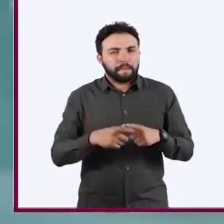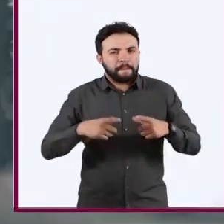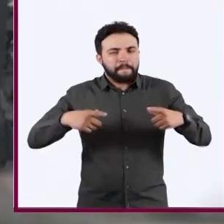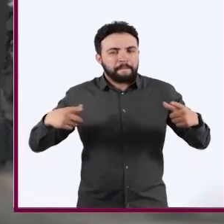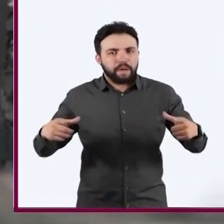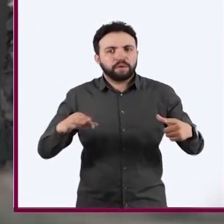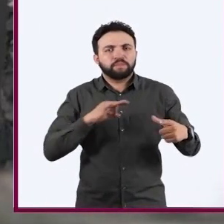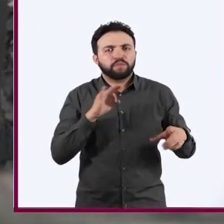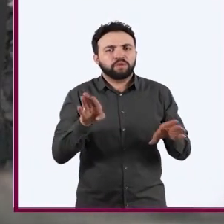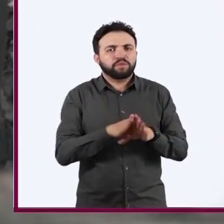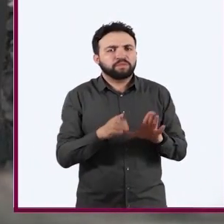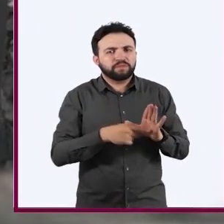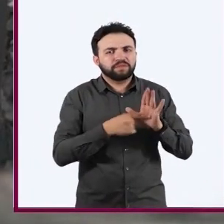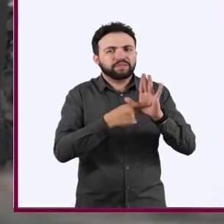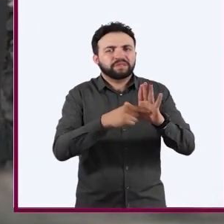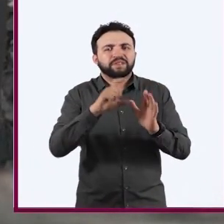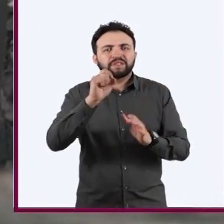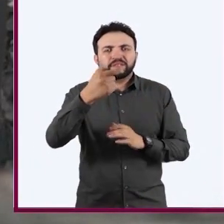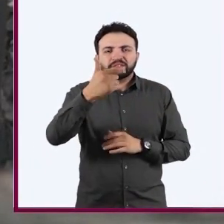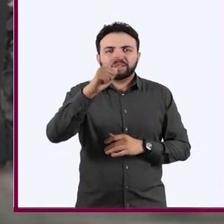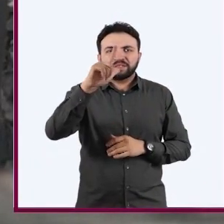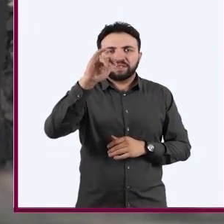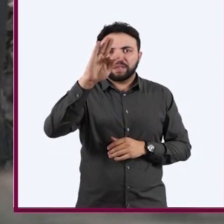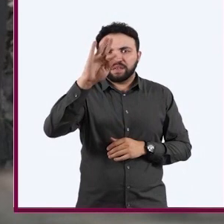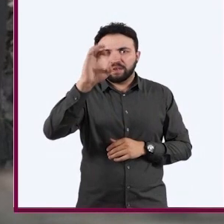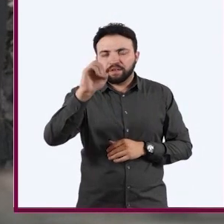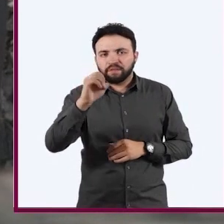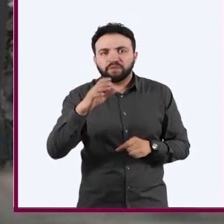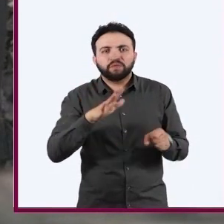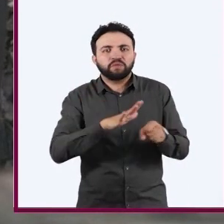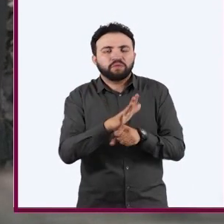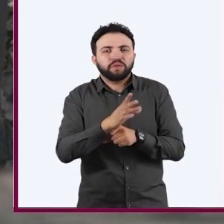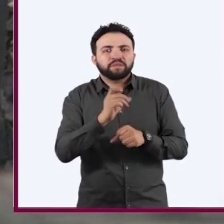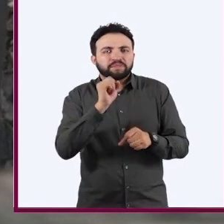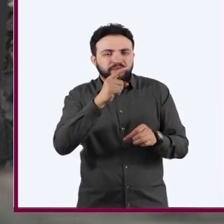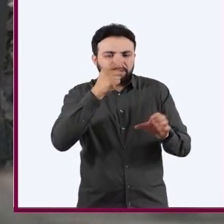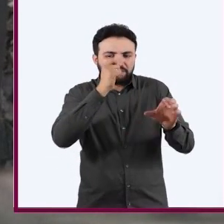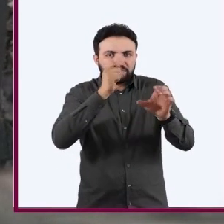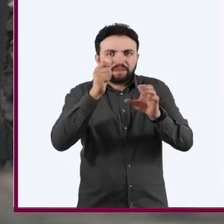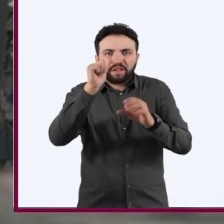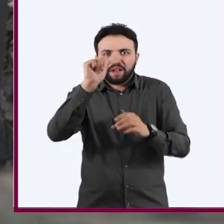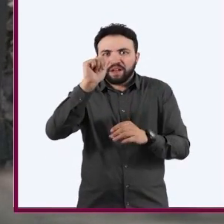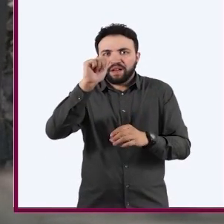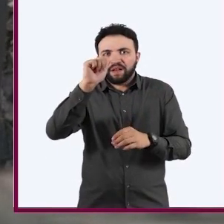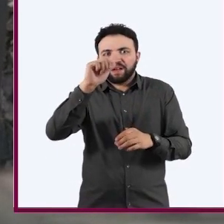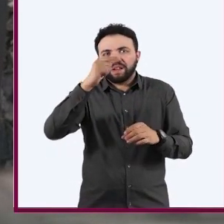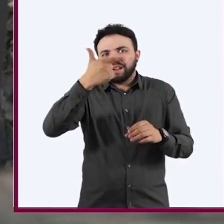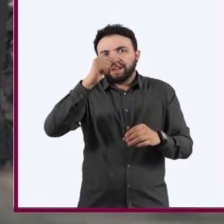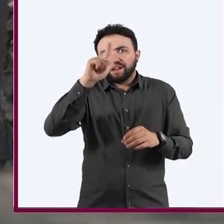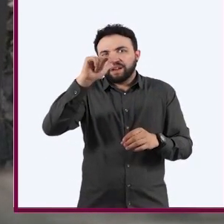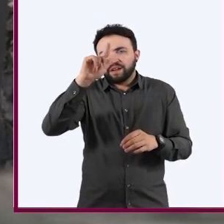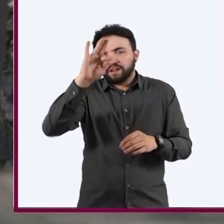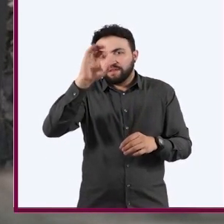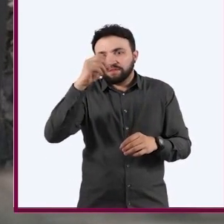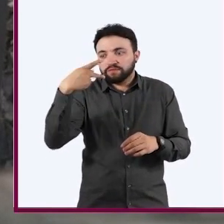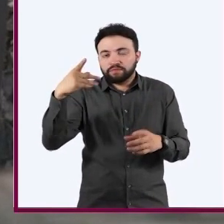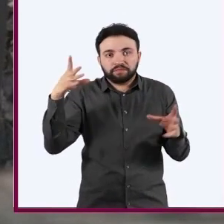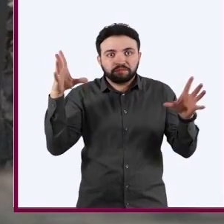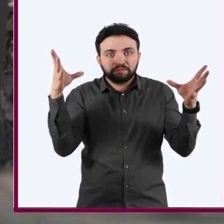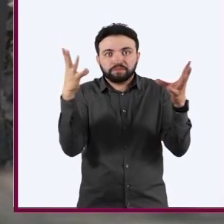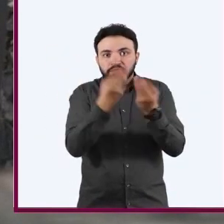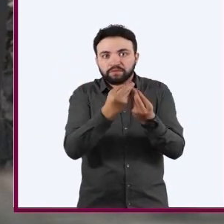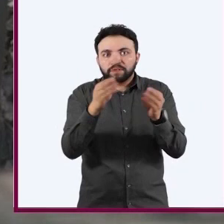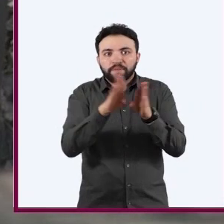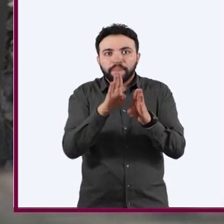A grandes rasgos, ¿nos puede describir qué es un glifo y qué función puede tener dentro de la arqueología? ¿Cuáles son los principales glifos que le